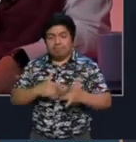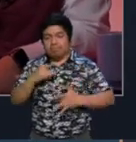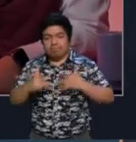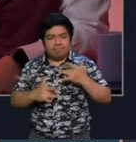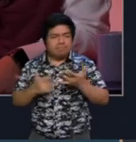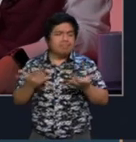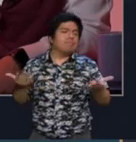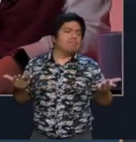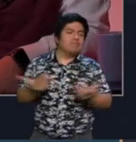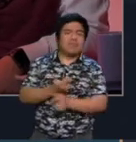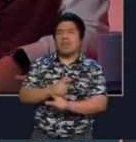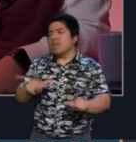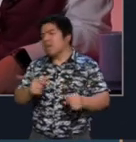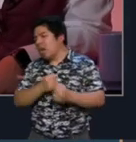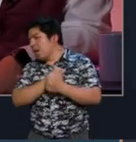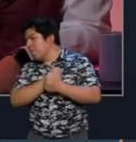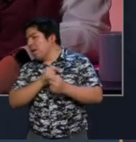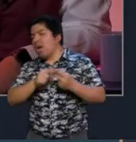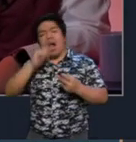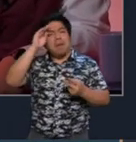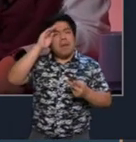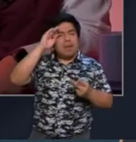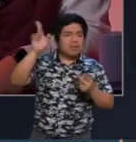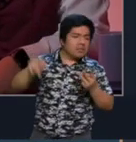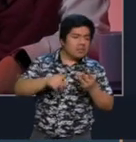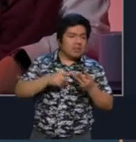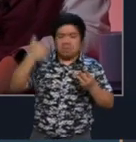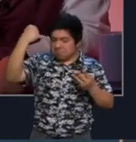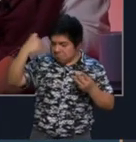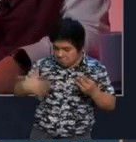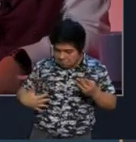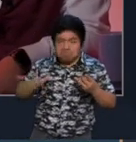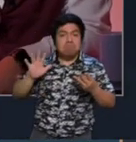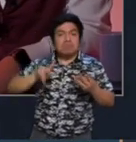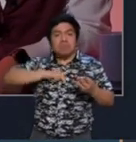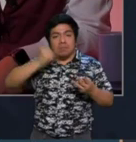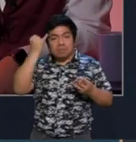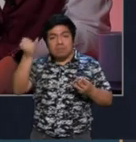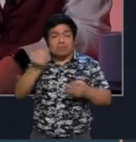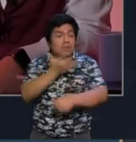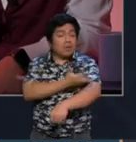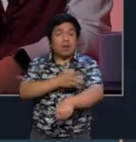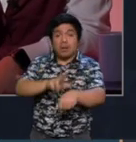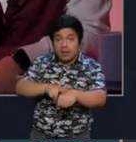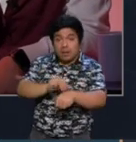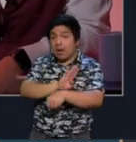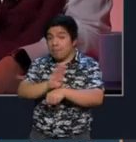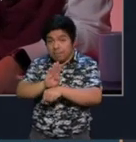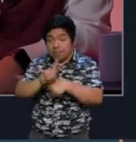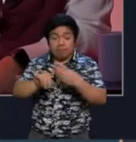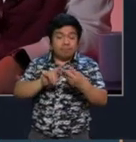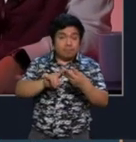sienta libre de amar, de pensar, de ser quien es, de expresar sus ideas. Honestidad,